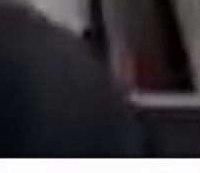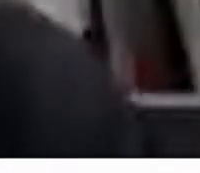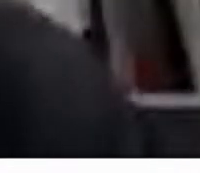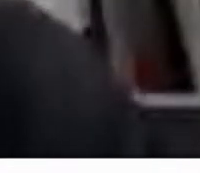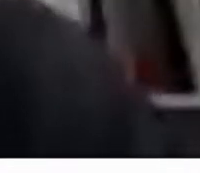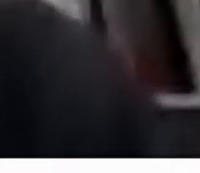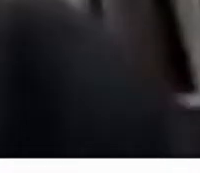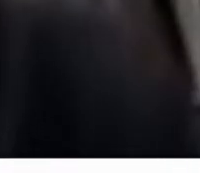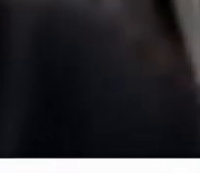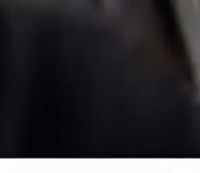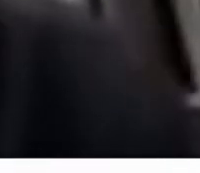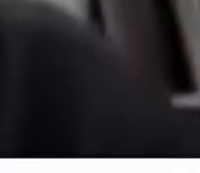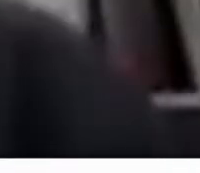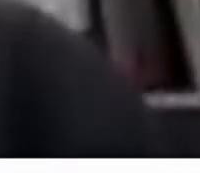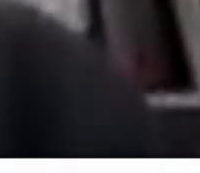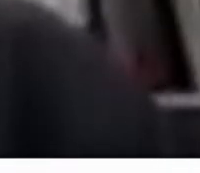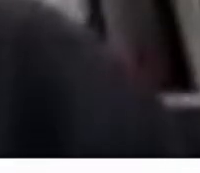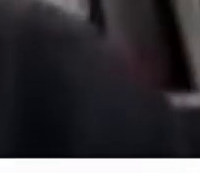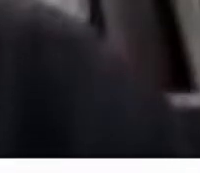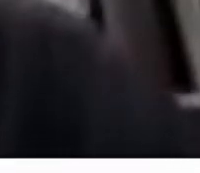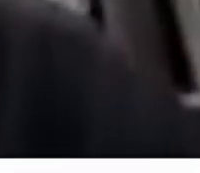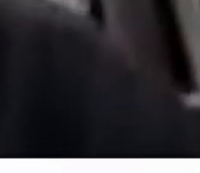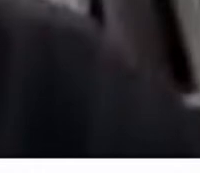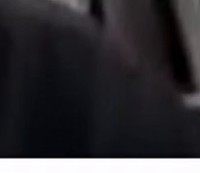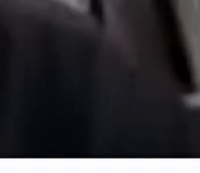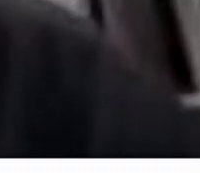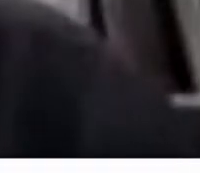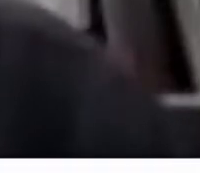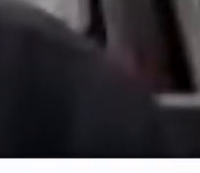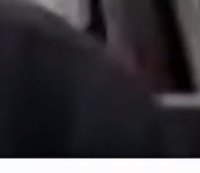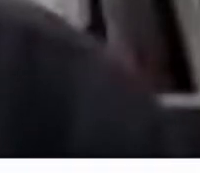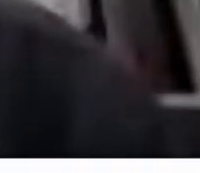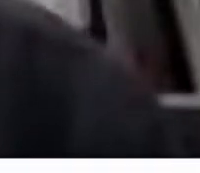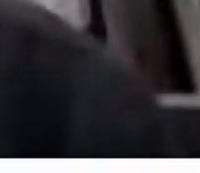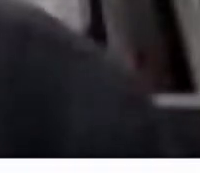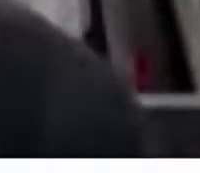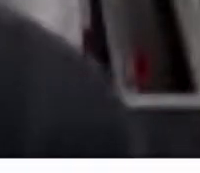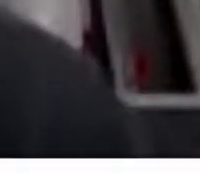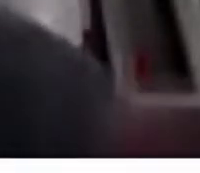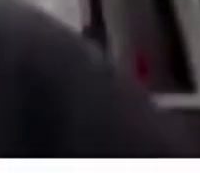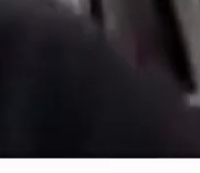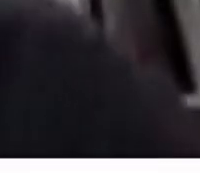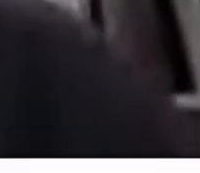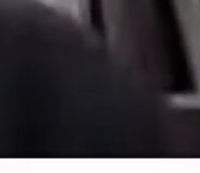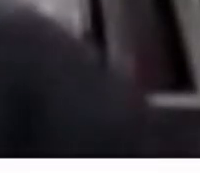y tenemos casi el 50% de la población bajo la línea de la pobreza, casi el